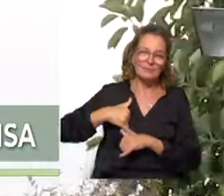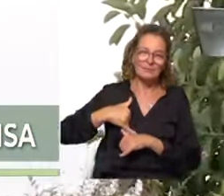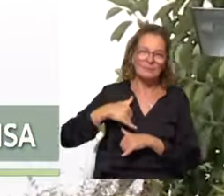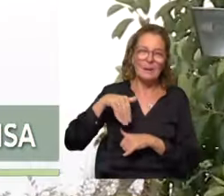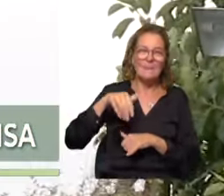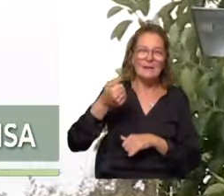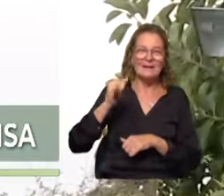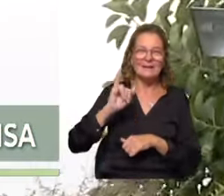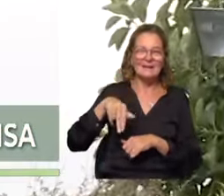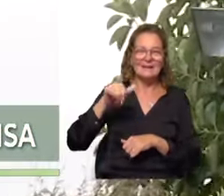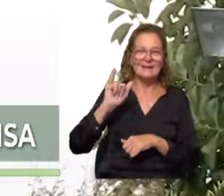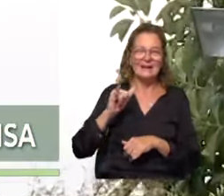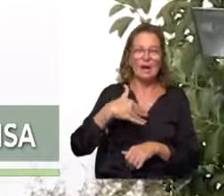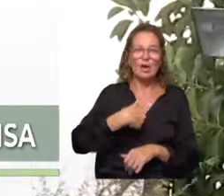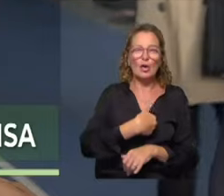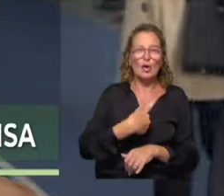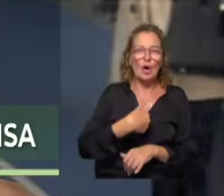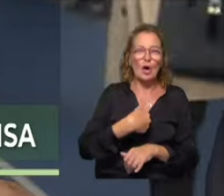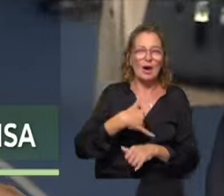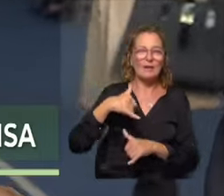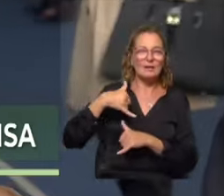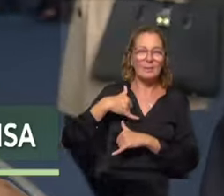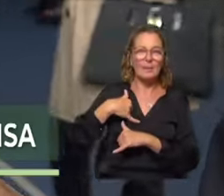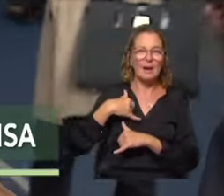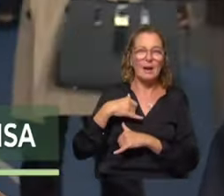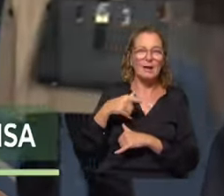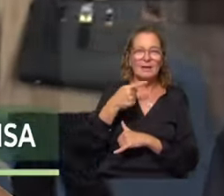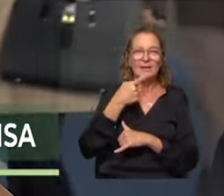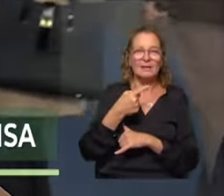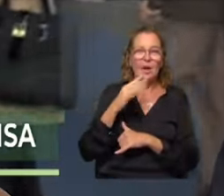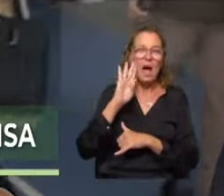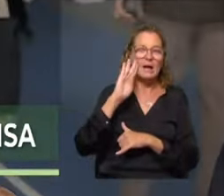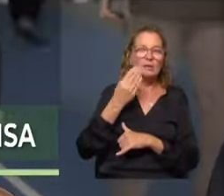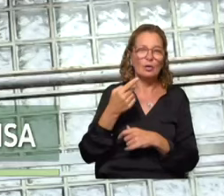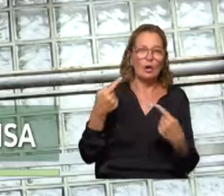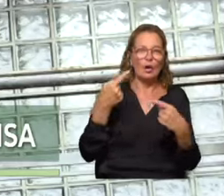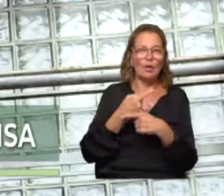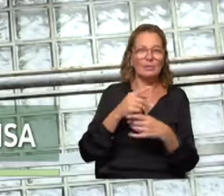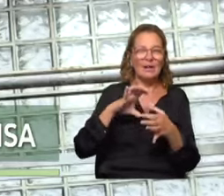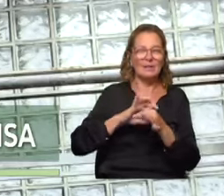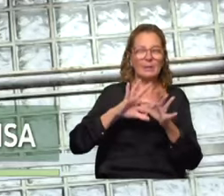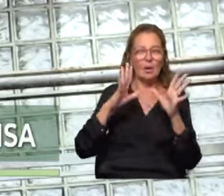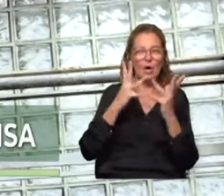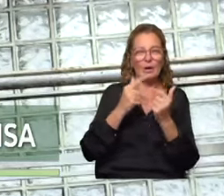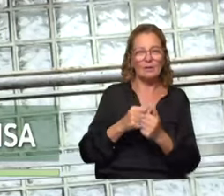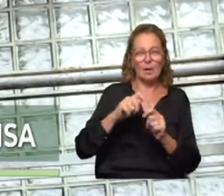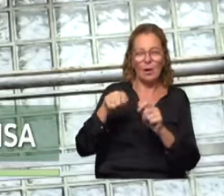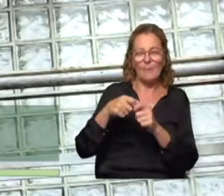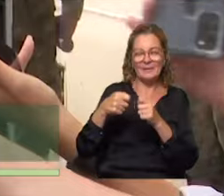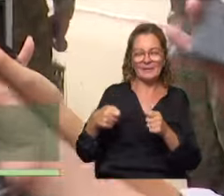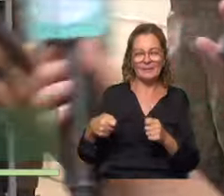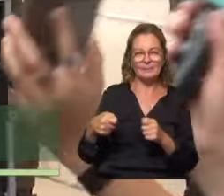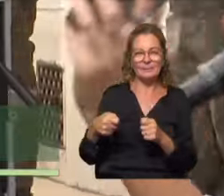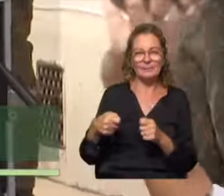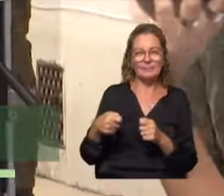Ríos con respecto al rol que podrían desempeñar las Fuerzas Armadas para contener lo que definió como actitudes antidemocráticas de organizaciones como el PIT-CNT.